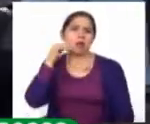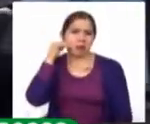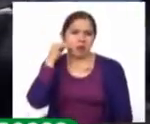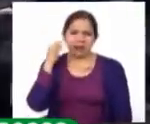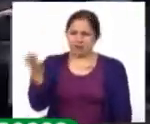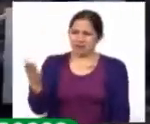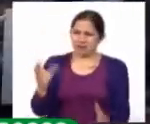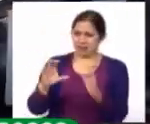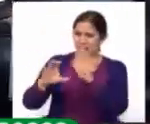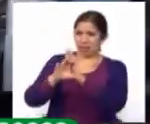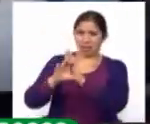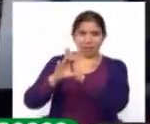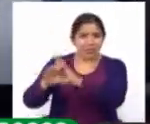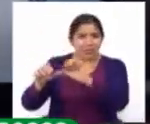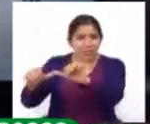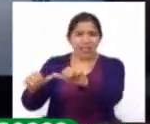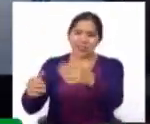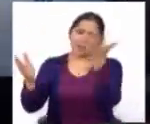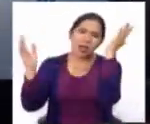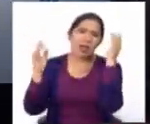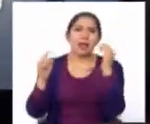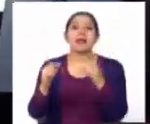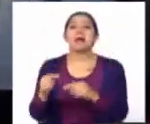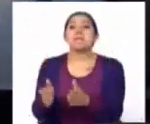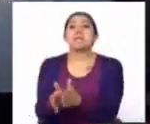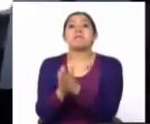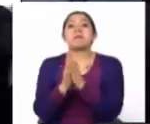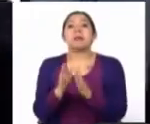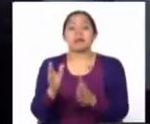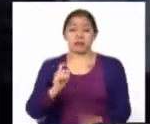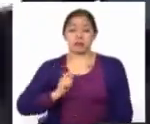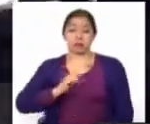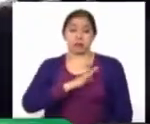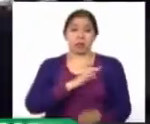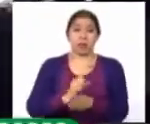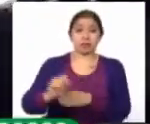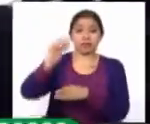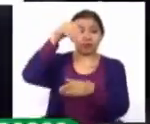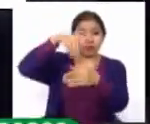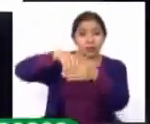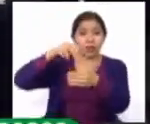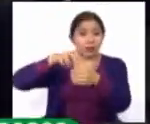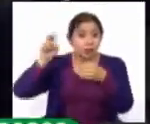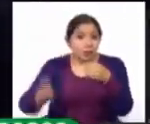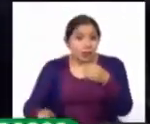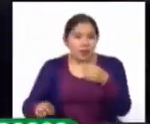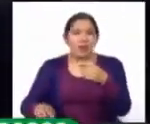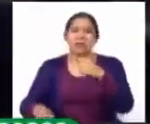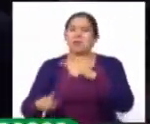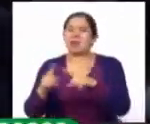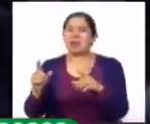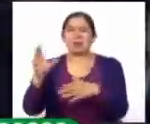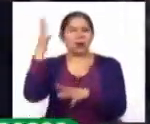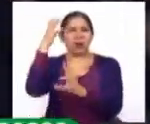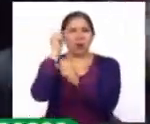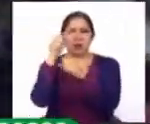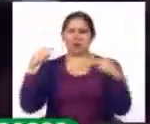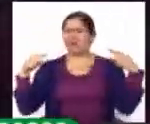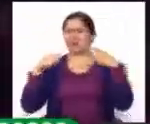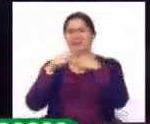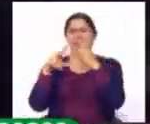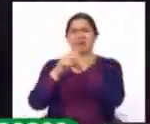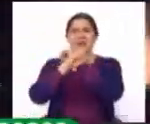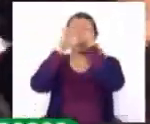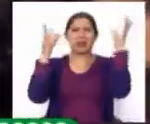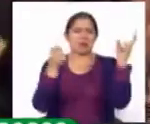del Tribunal Supremo Electoral. Para los activistas de la plataforma Dice No, las conclusiones son muy ambiguas, ya que no tendrán ningún impacto para